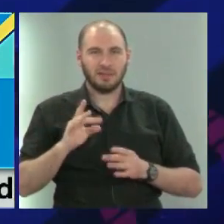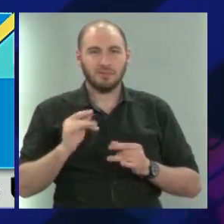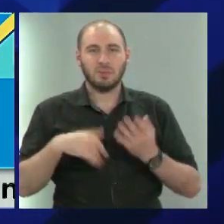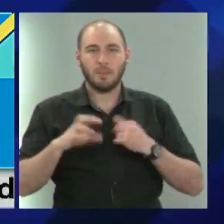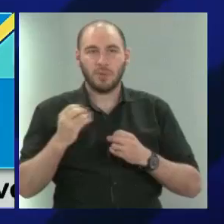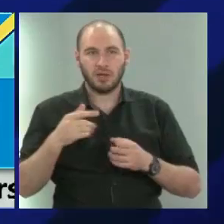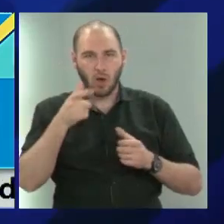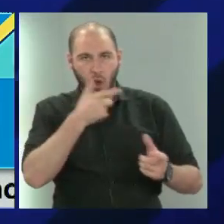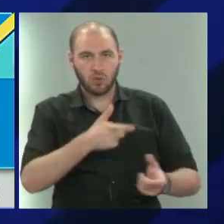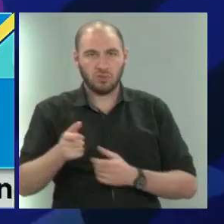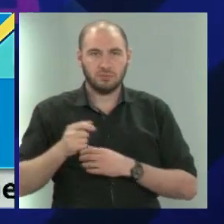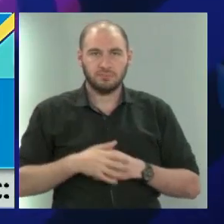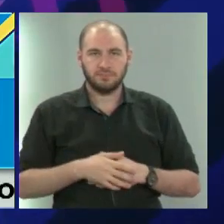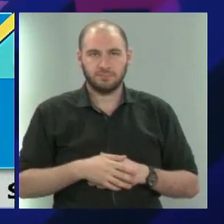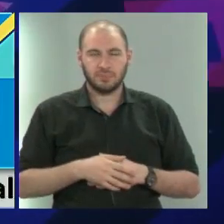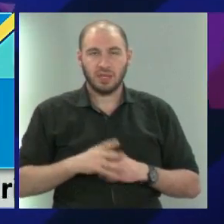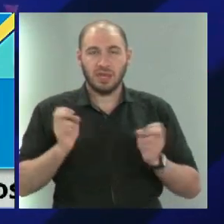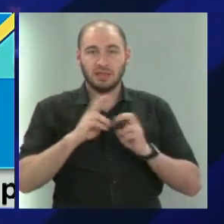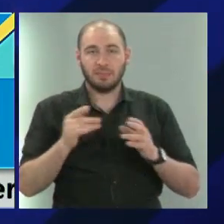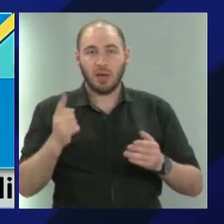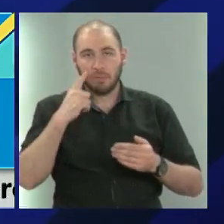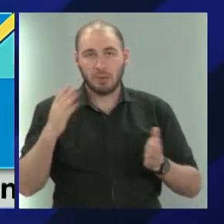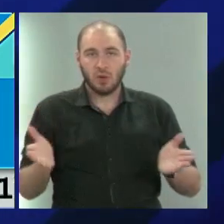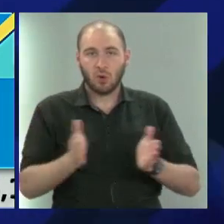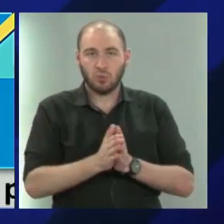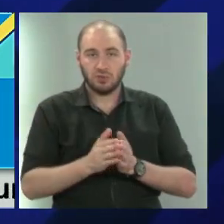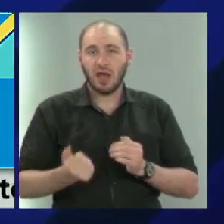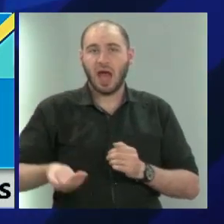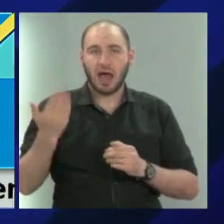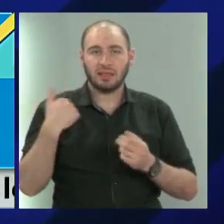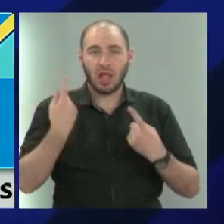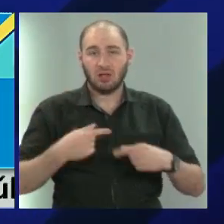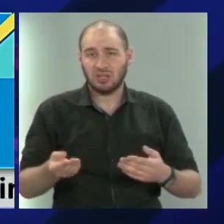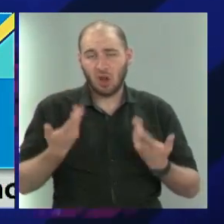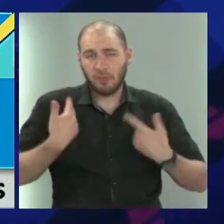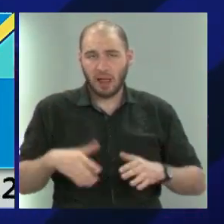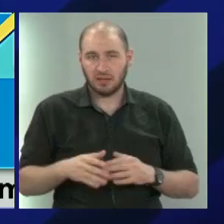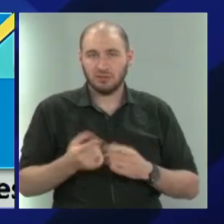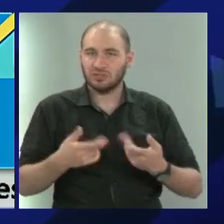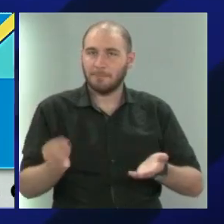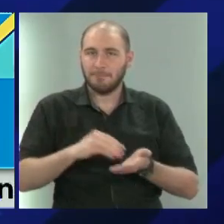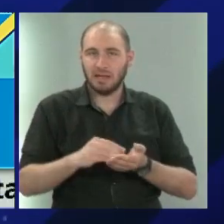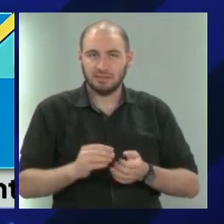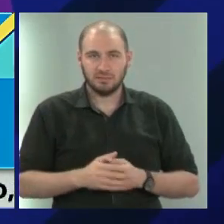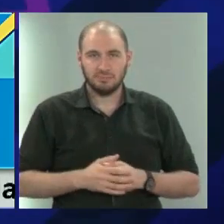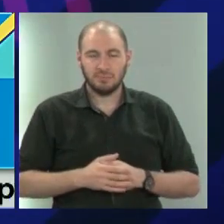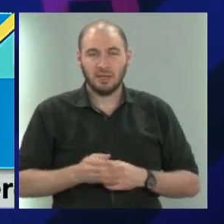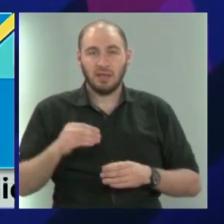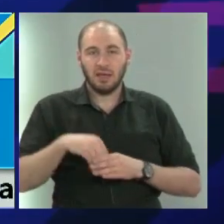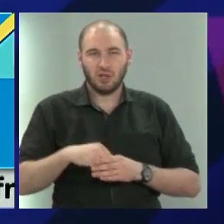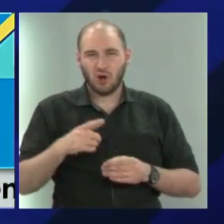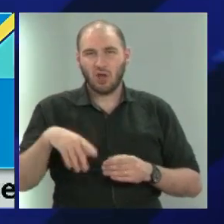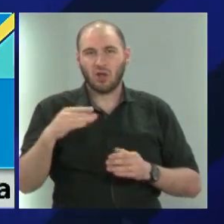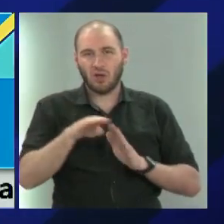el observatorio, que es el tema de la convivencia, ¿no? Que antes era un factor más, un elemento más dentro, ¿no? de los que